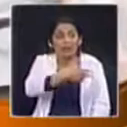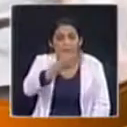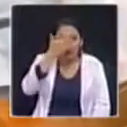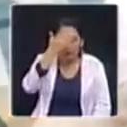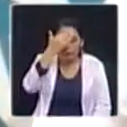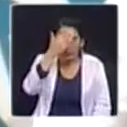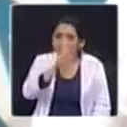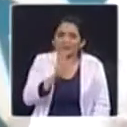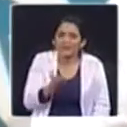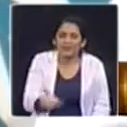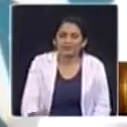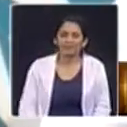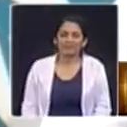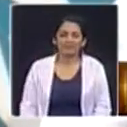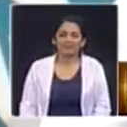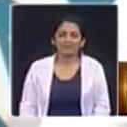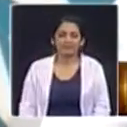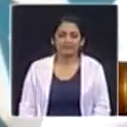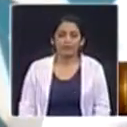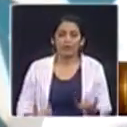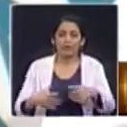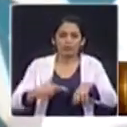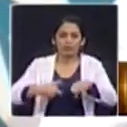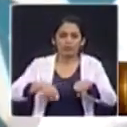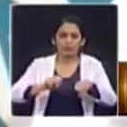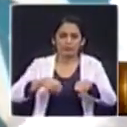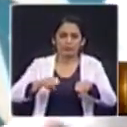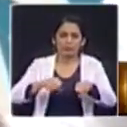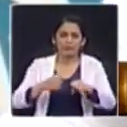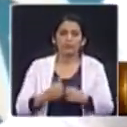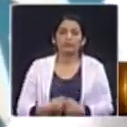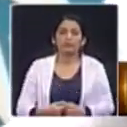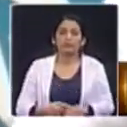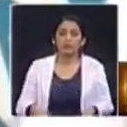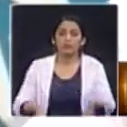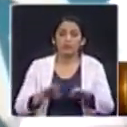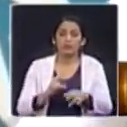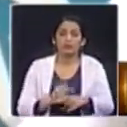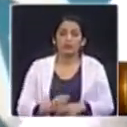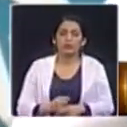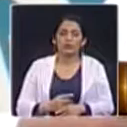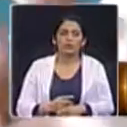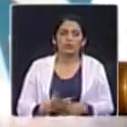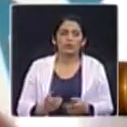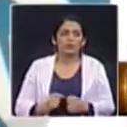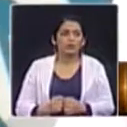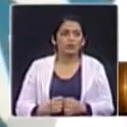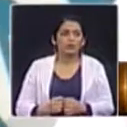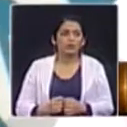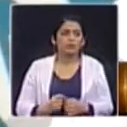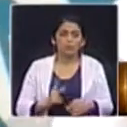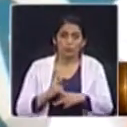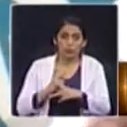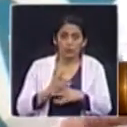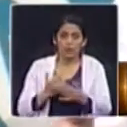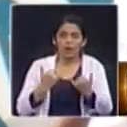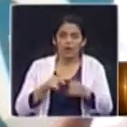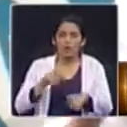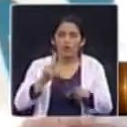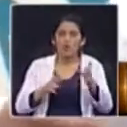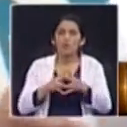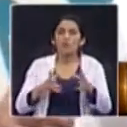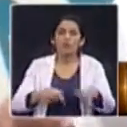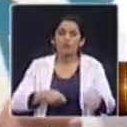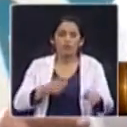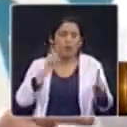uso de motos. Es verdad que más de la mitad del ejercicio del sicariato, el delito sicariato, que es matar, se hace desde motos. Y